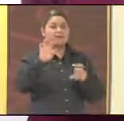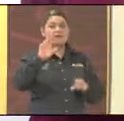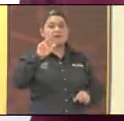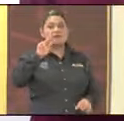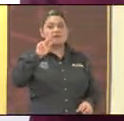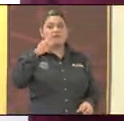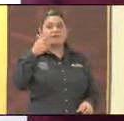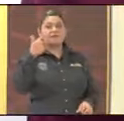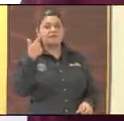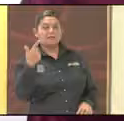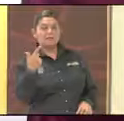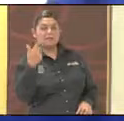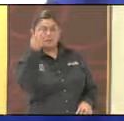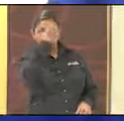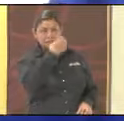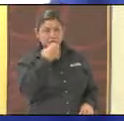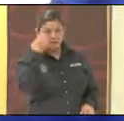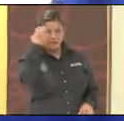1,987 mastografías y